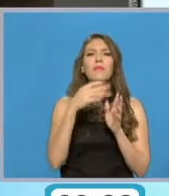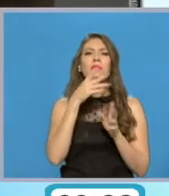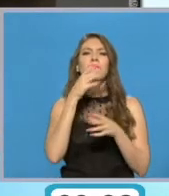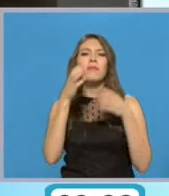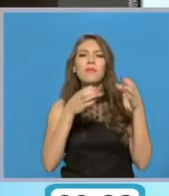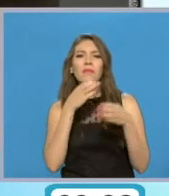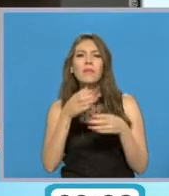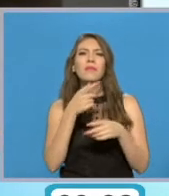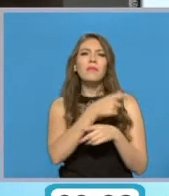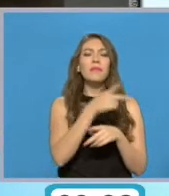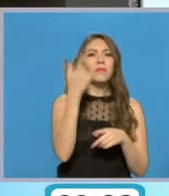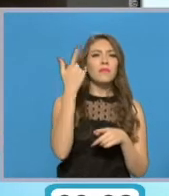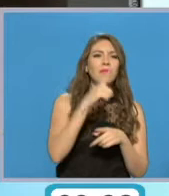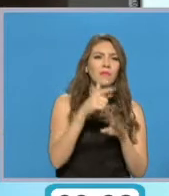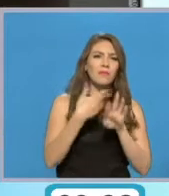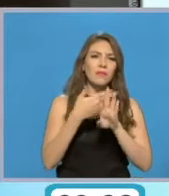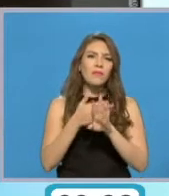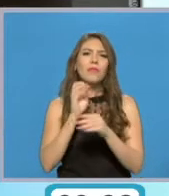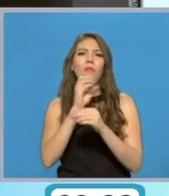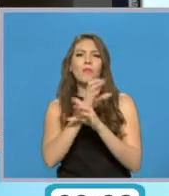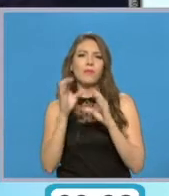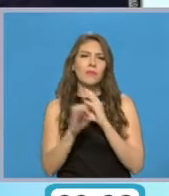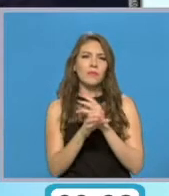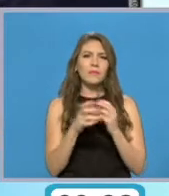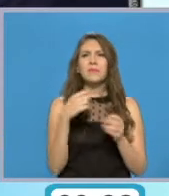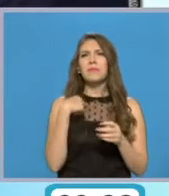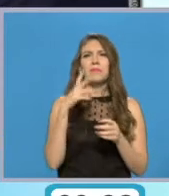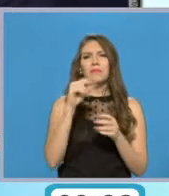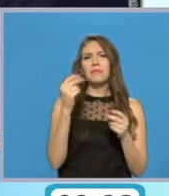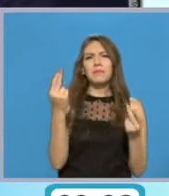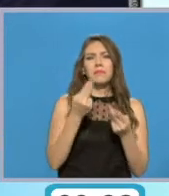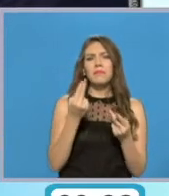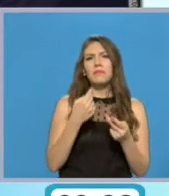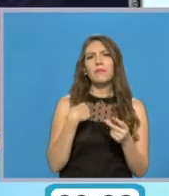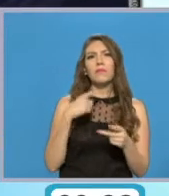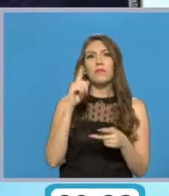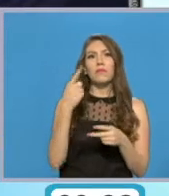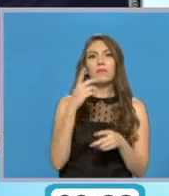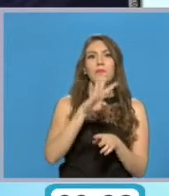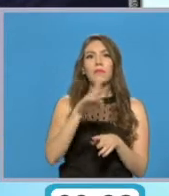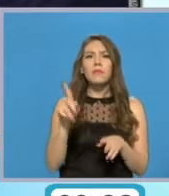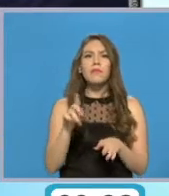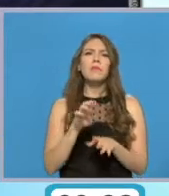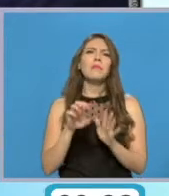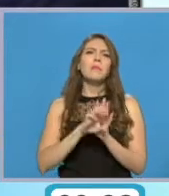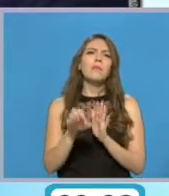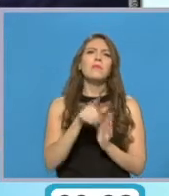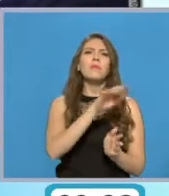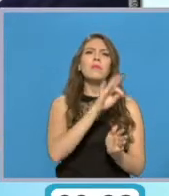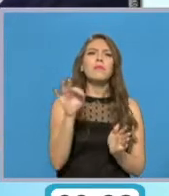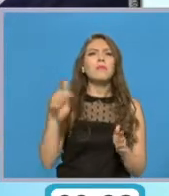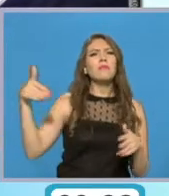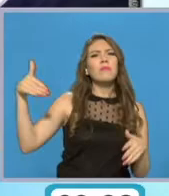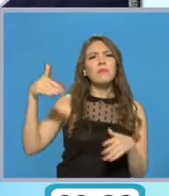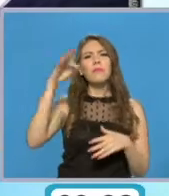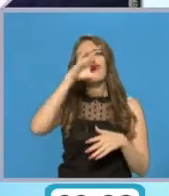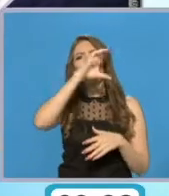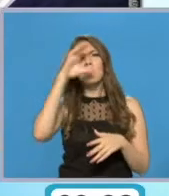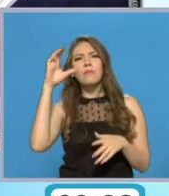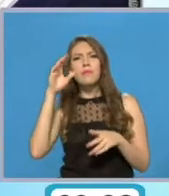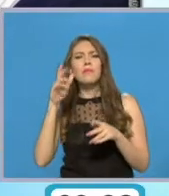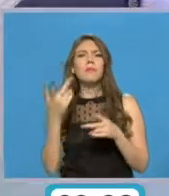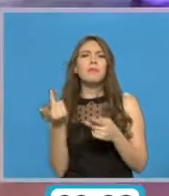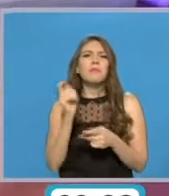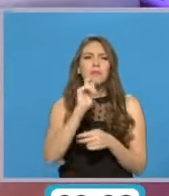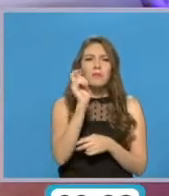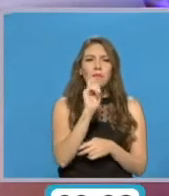o sea, yo diría aquí, bueno, que hay necesidad de que lo publiques. Soy gay, bueno, a lo mejor simplemente publicas una foto con tu pareja o que estás en una relación, bueno, para todos